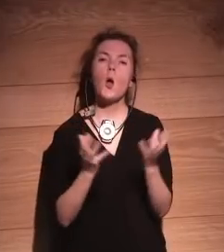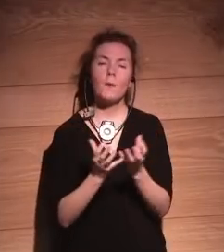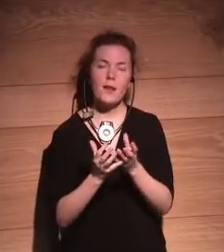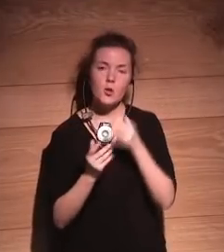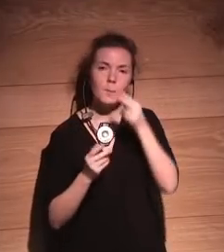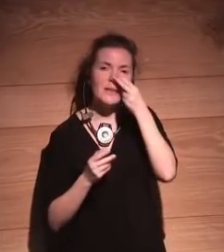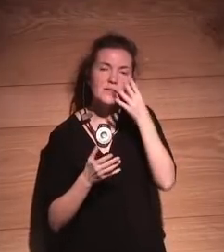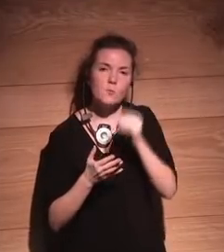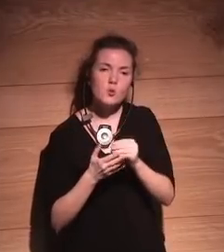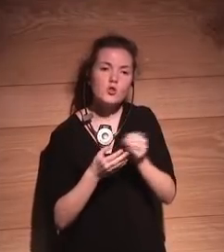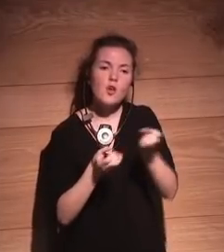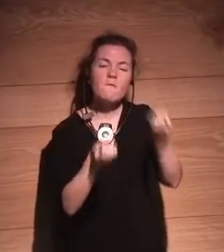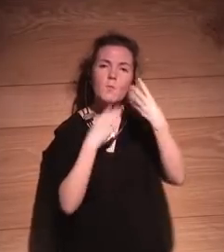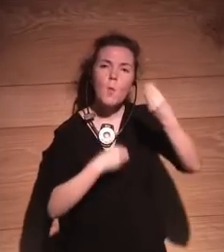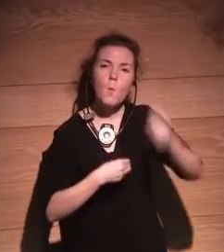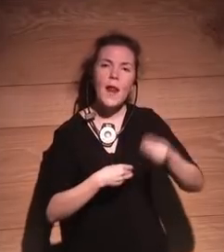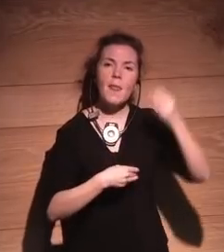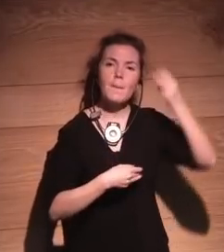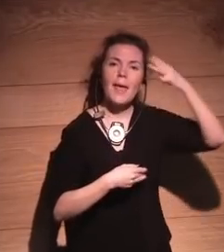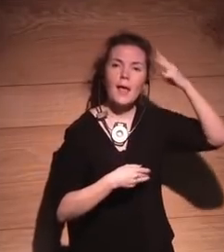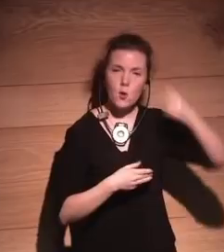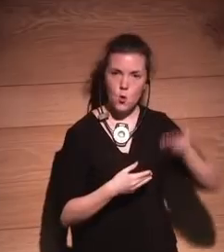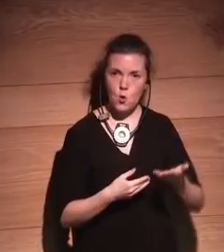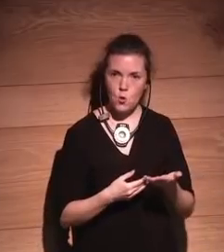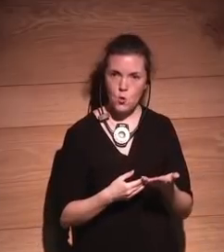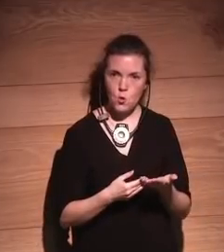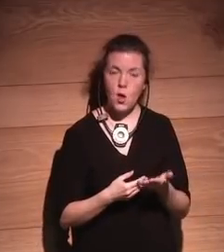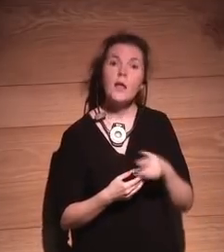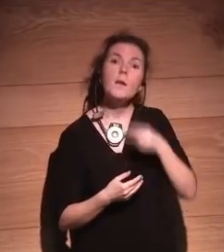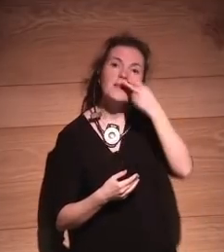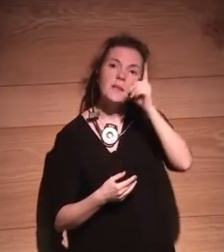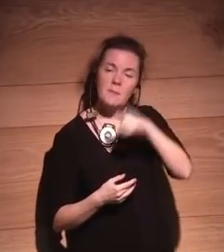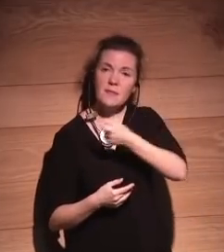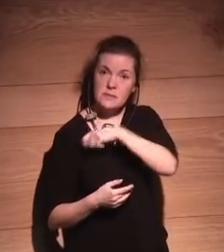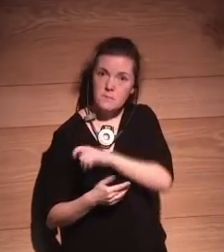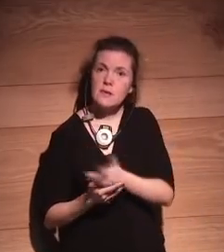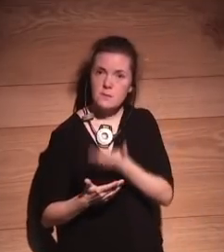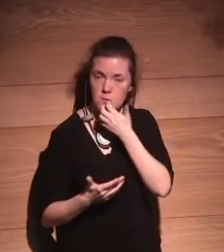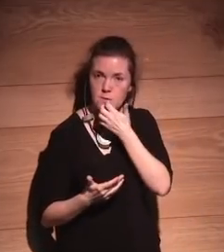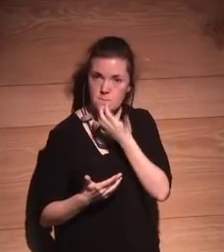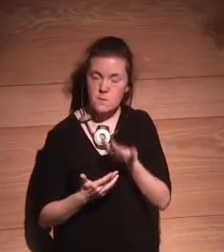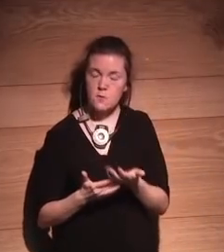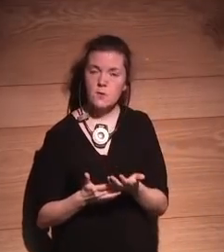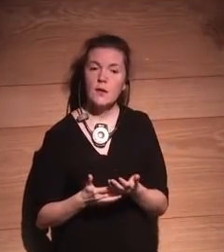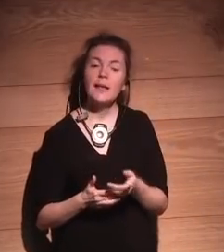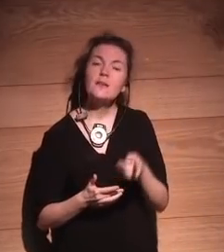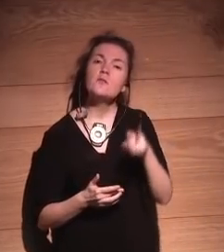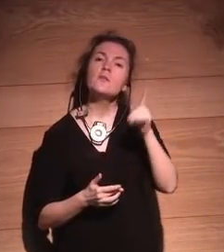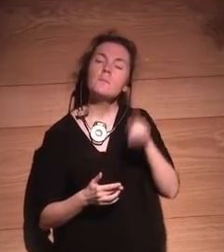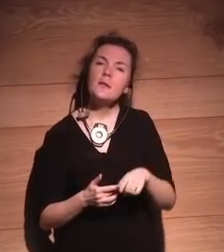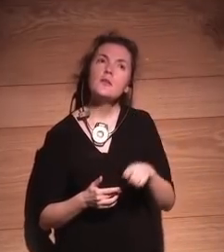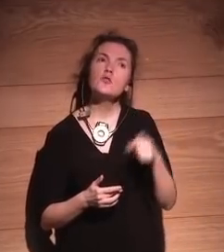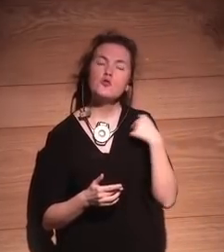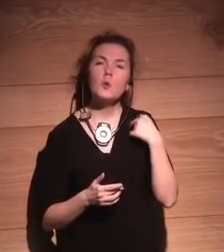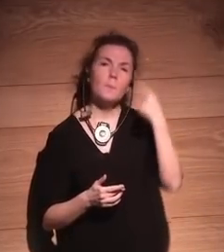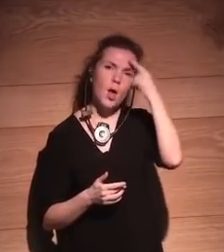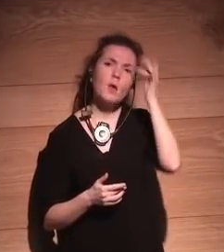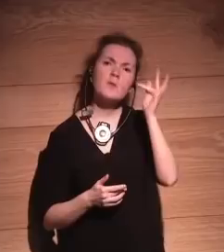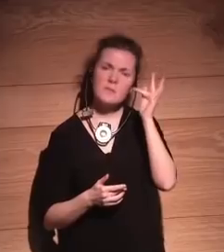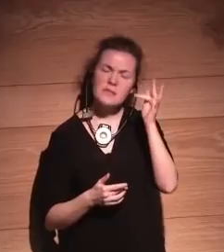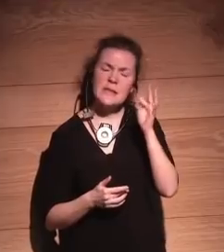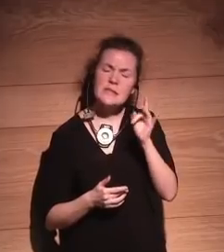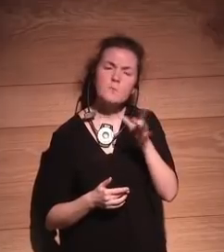mucho tener información buena de México, como me interesa tenerla de España. Entonces, ¿sabes? También en eso yo sí que soy más optimista,